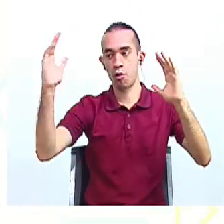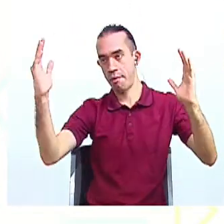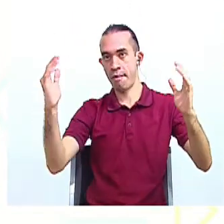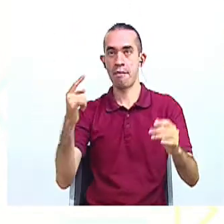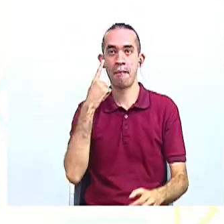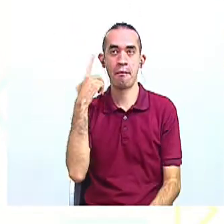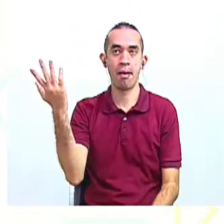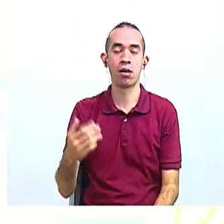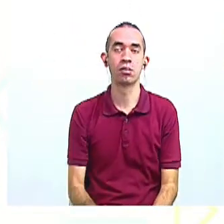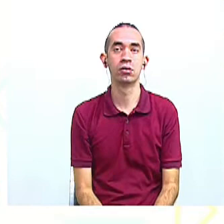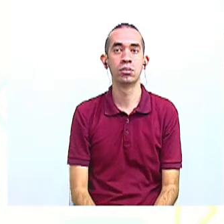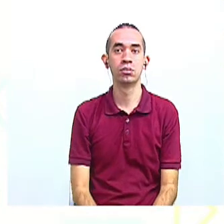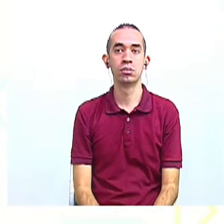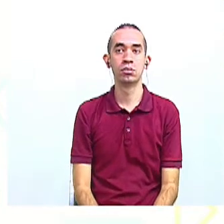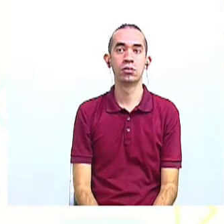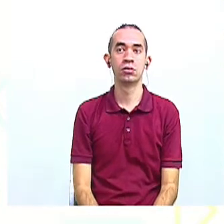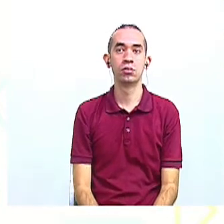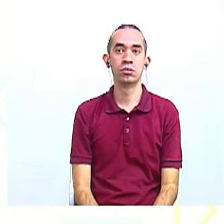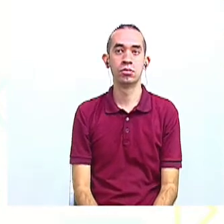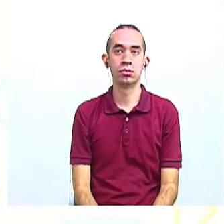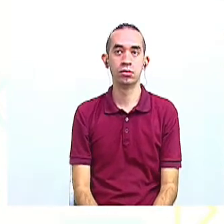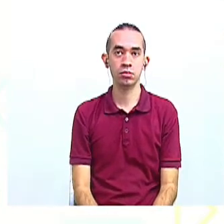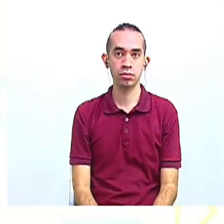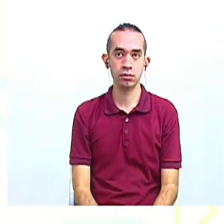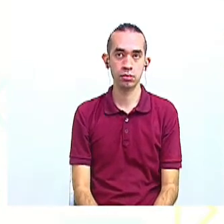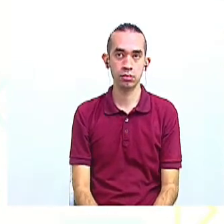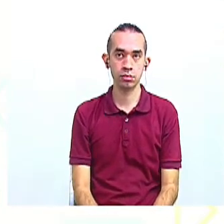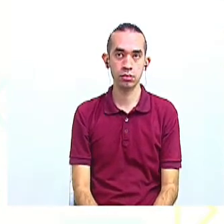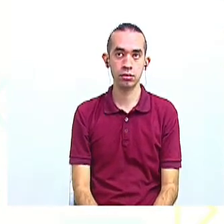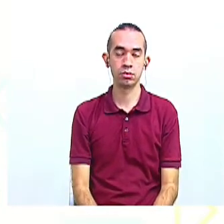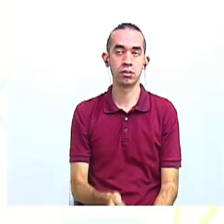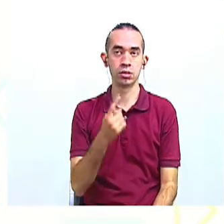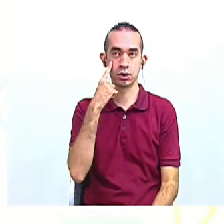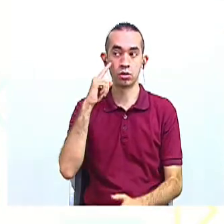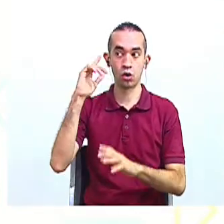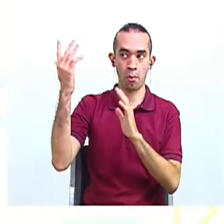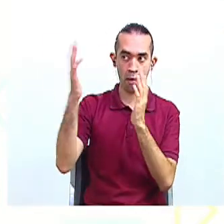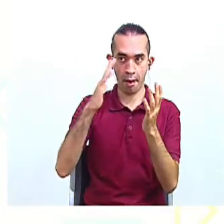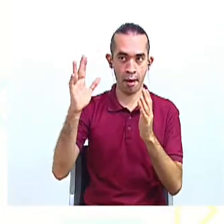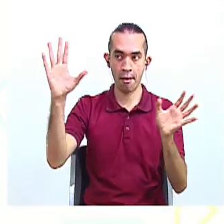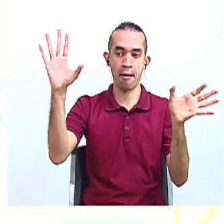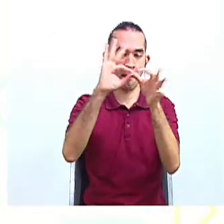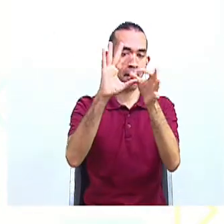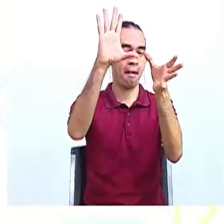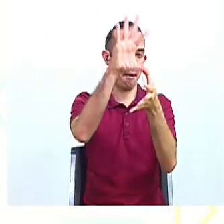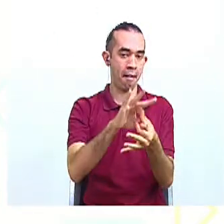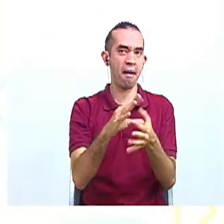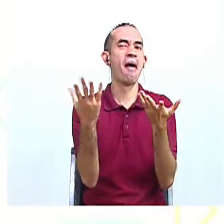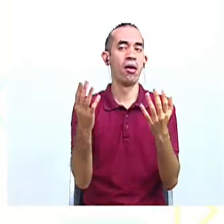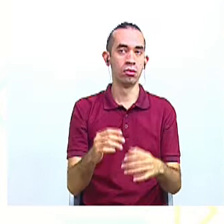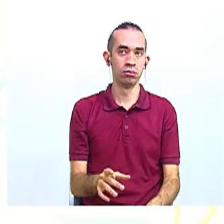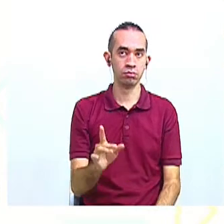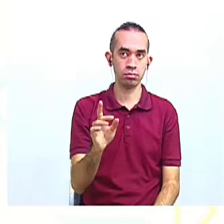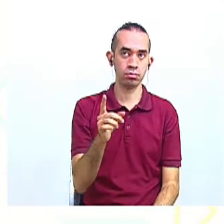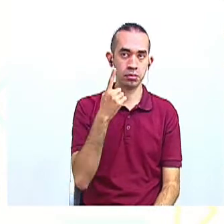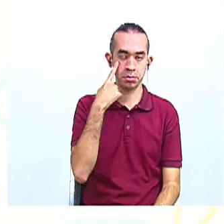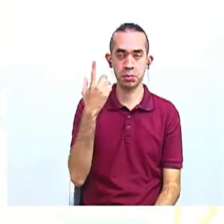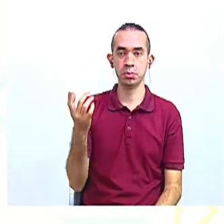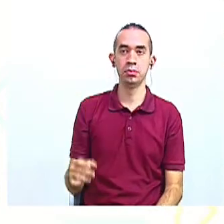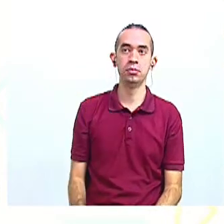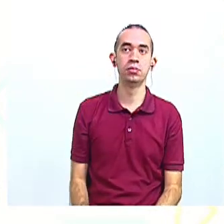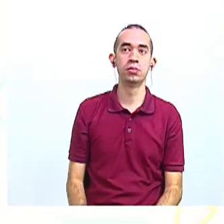observemos. Al comparar las medidas, entonces realizamos lo siguiente.